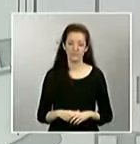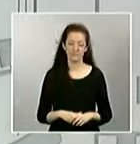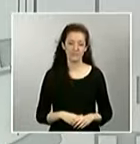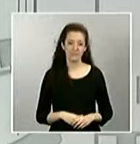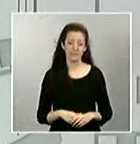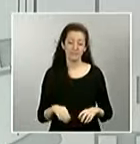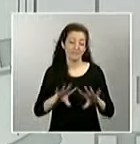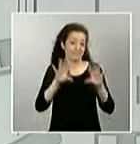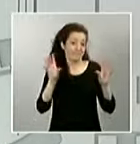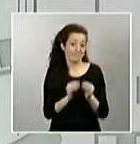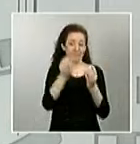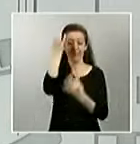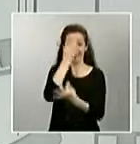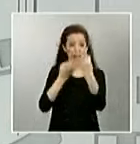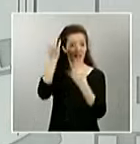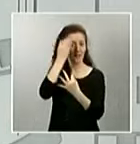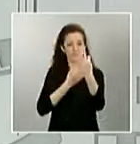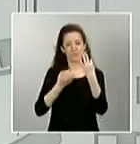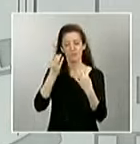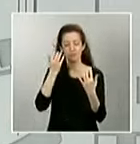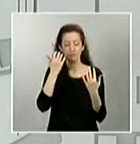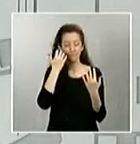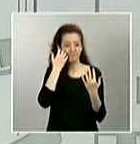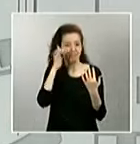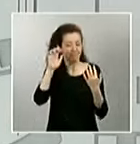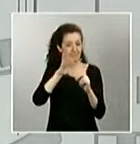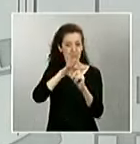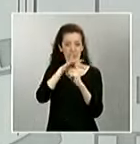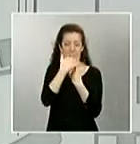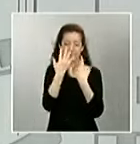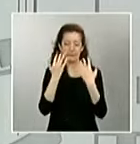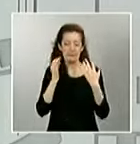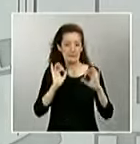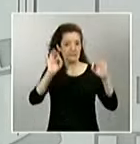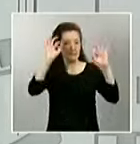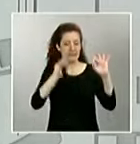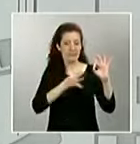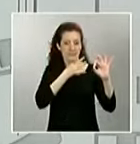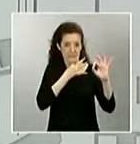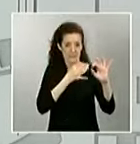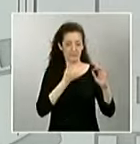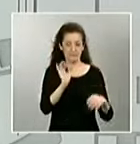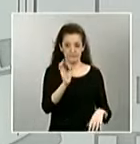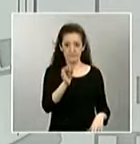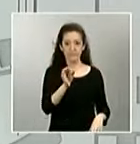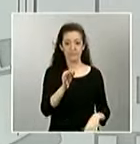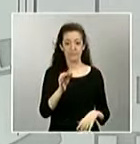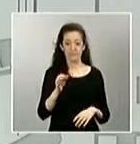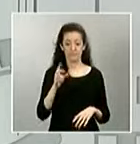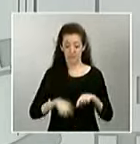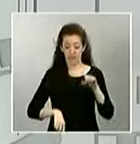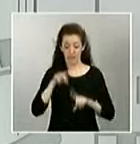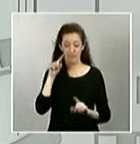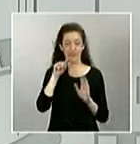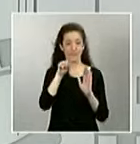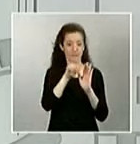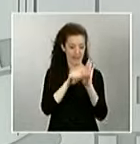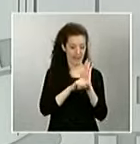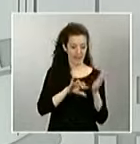absolutamente excepcionales. De las medidas que tomemos va a depender, obviamente, la salida